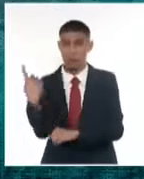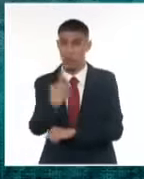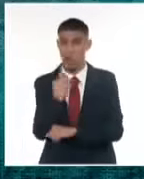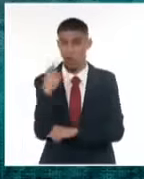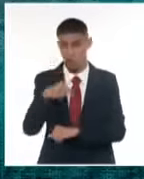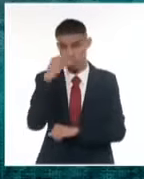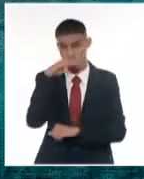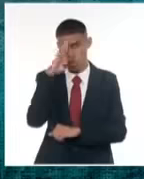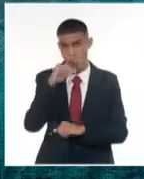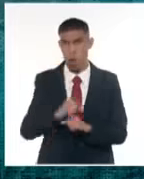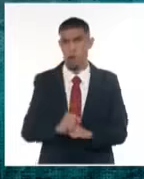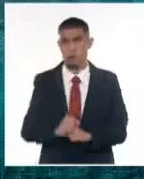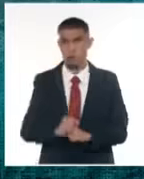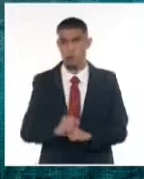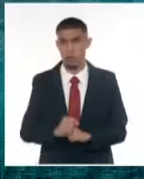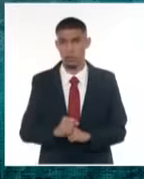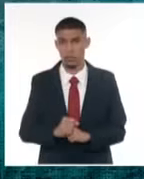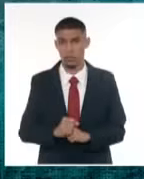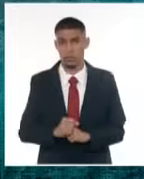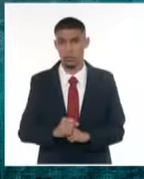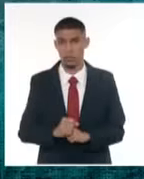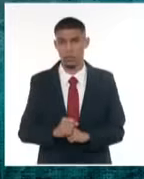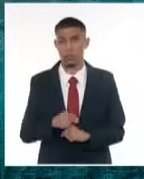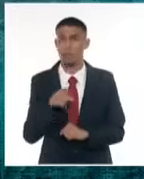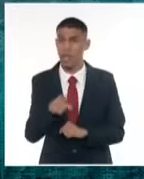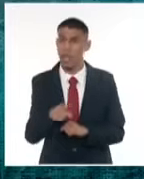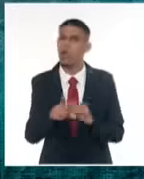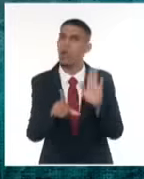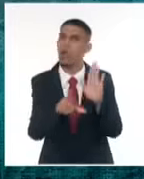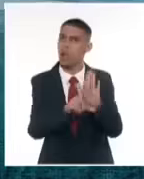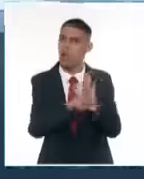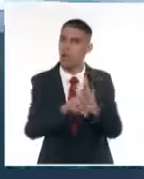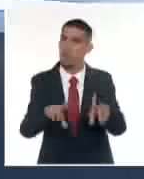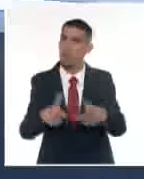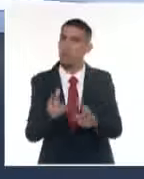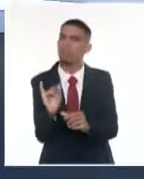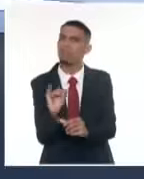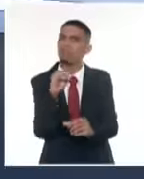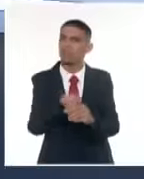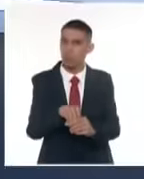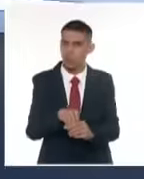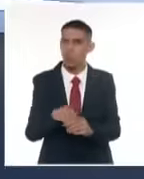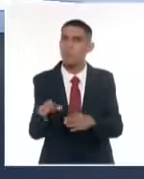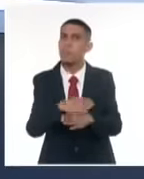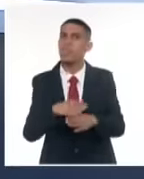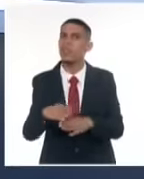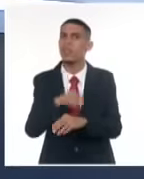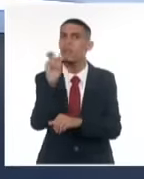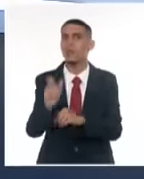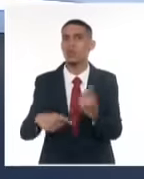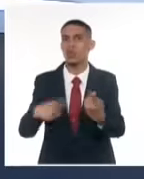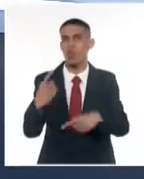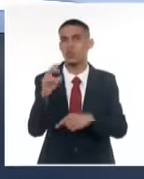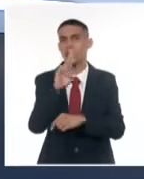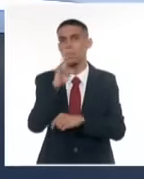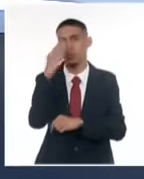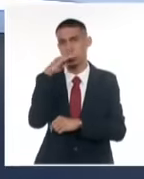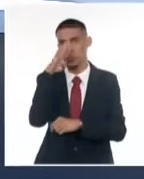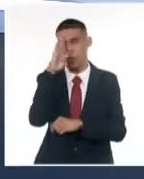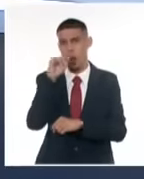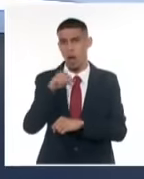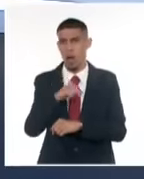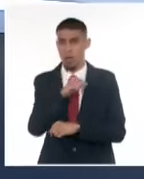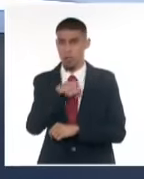La lista nacional con fuerza vinculante, con peso legal, que incluye a terroristas que aquí los ven buscados por las autoridades